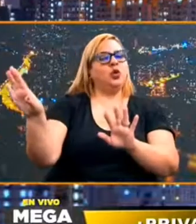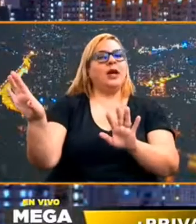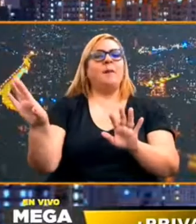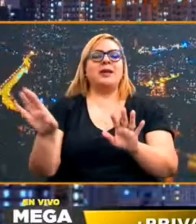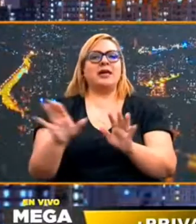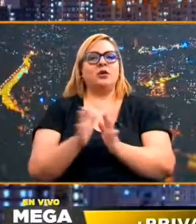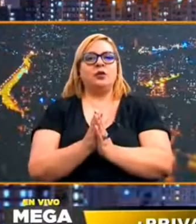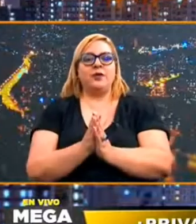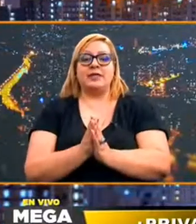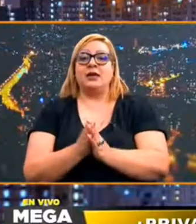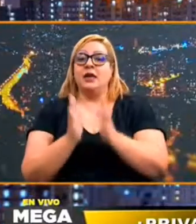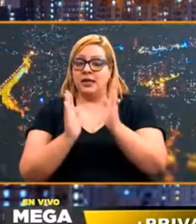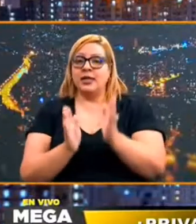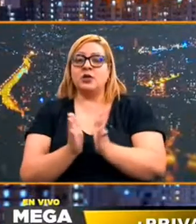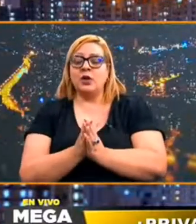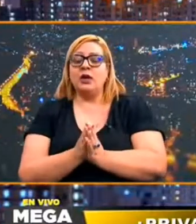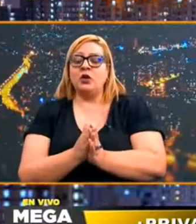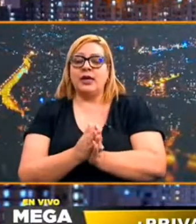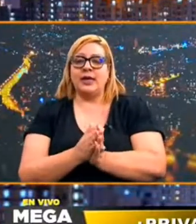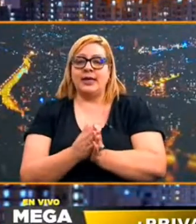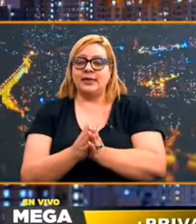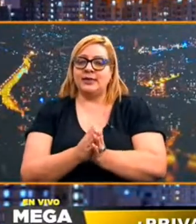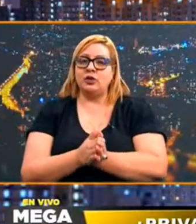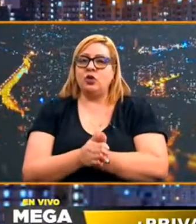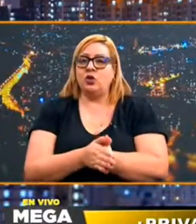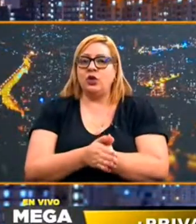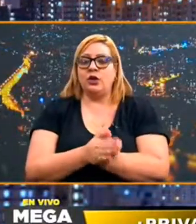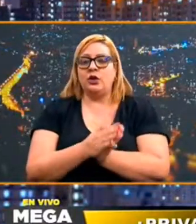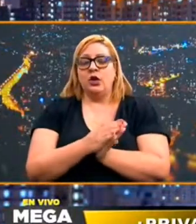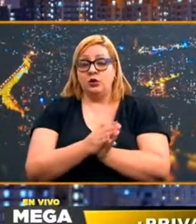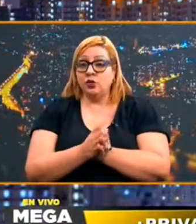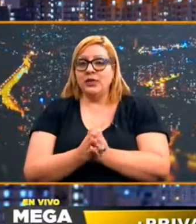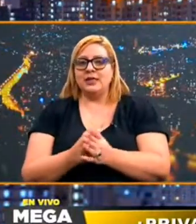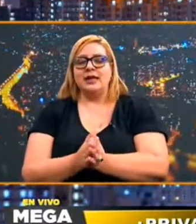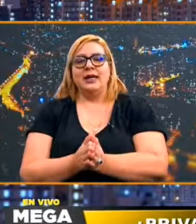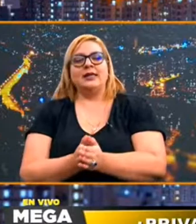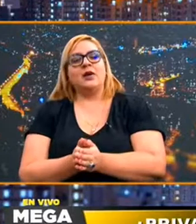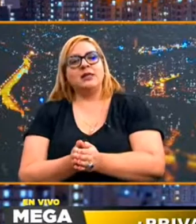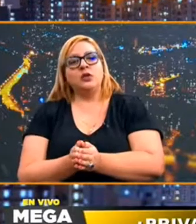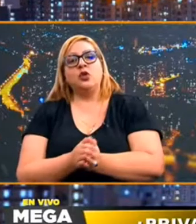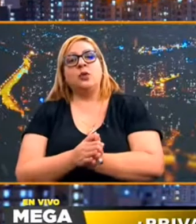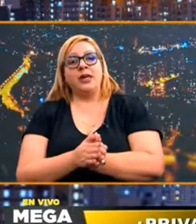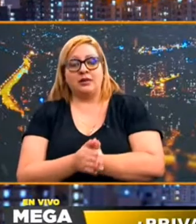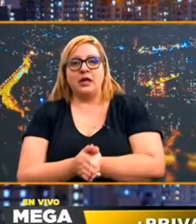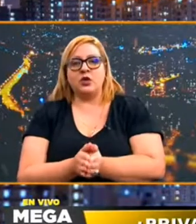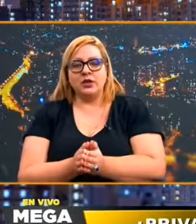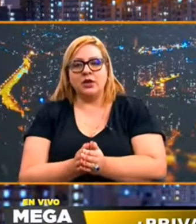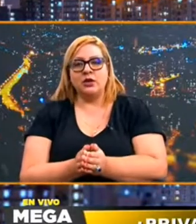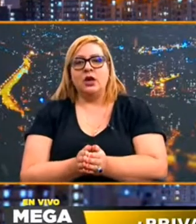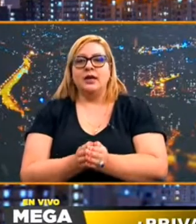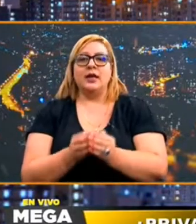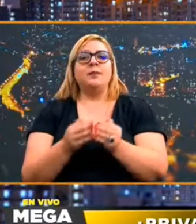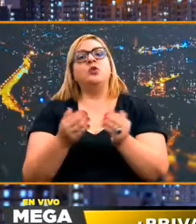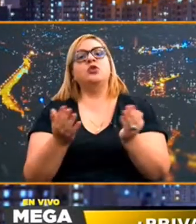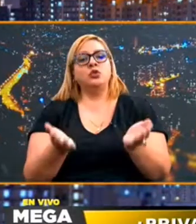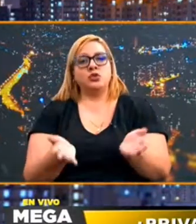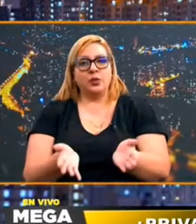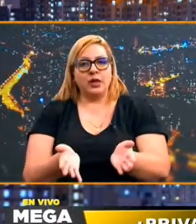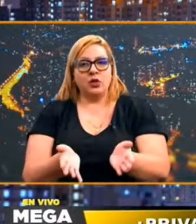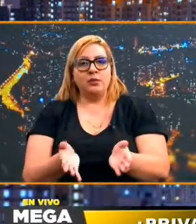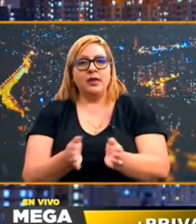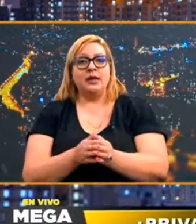tú lo dejas pasar con ficha. Y eso es lo que este señor Julio Núñez estaba haciendo con Beatriz Rosselló, que le puso